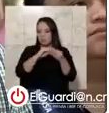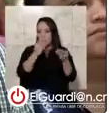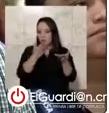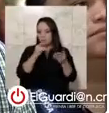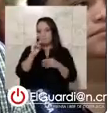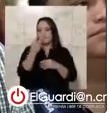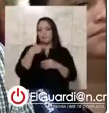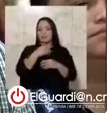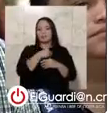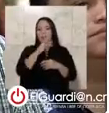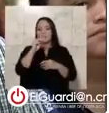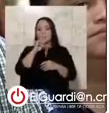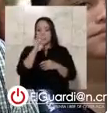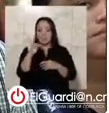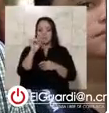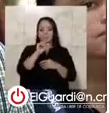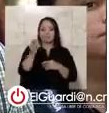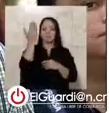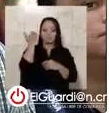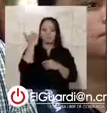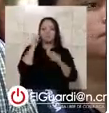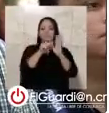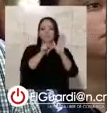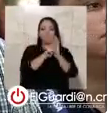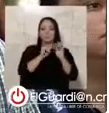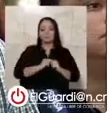el viceministro del MISID de la semana anterior en la Asamblea Legislativa,